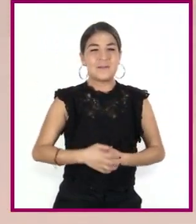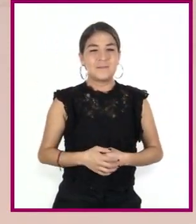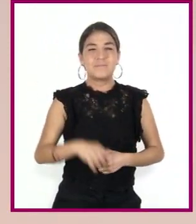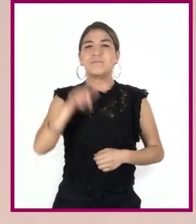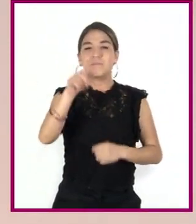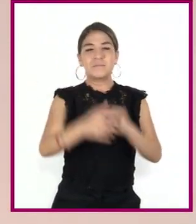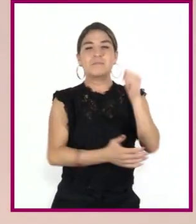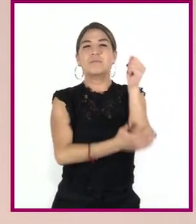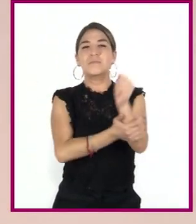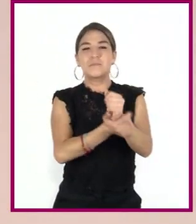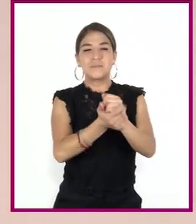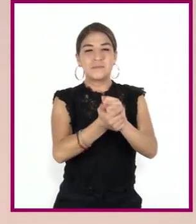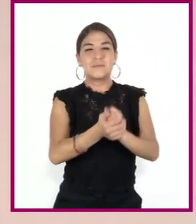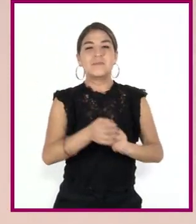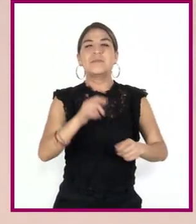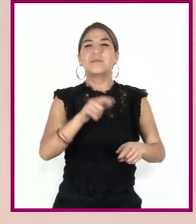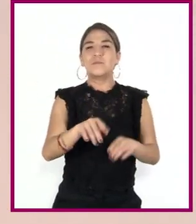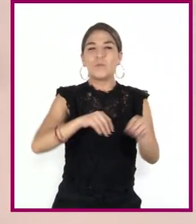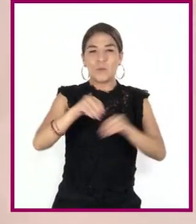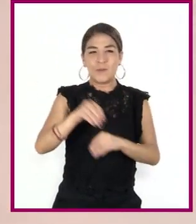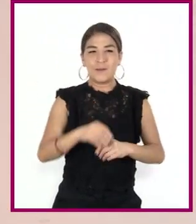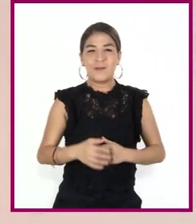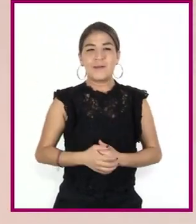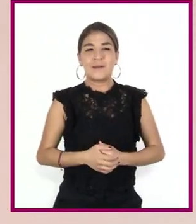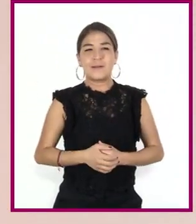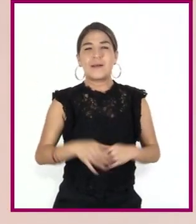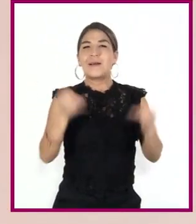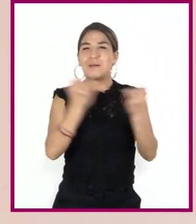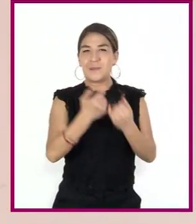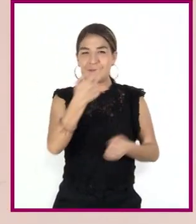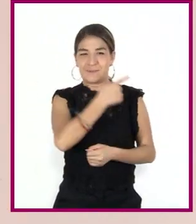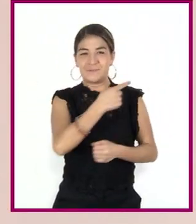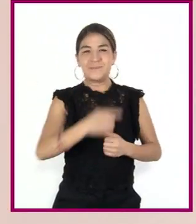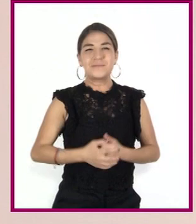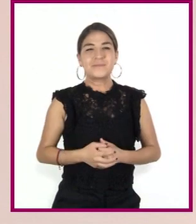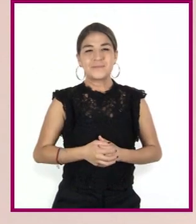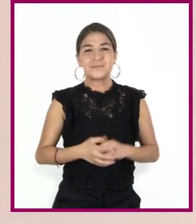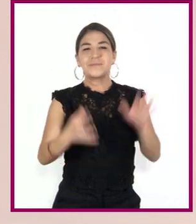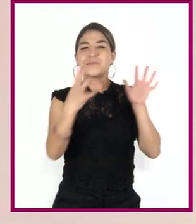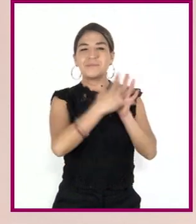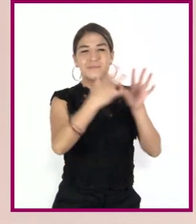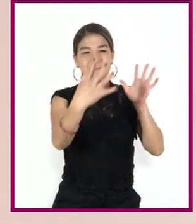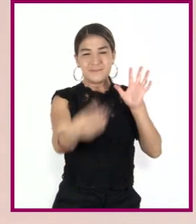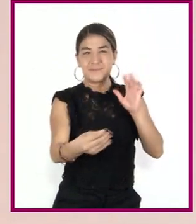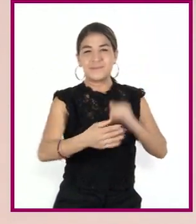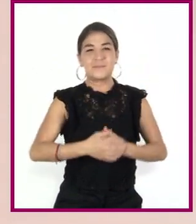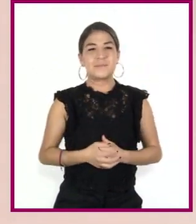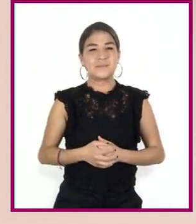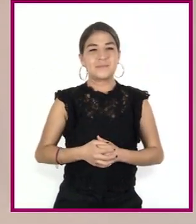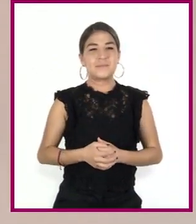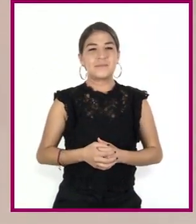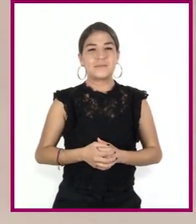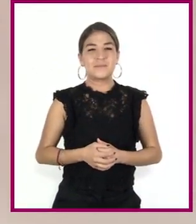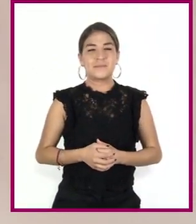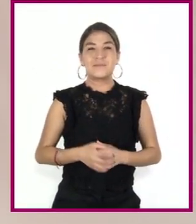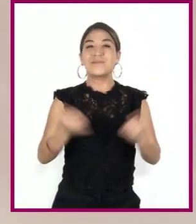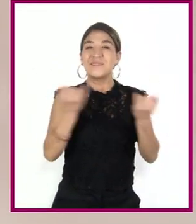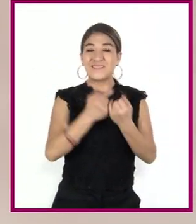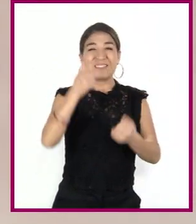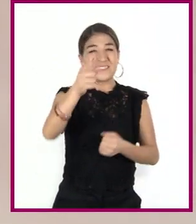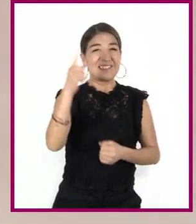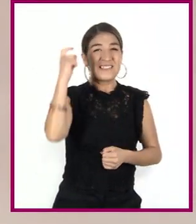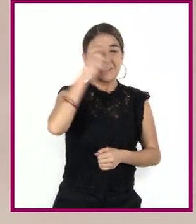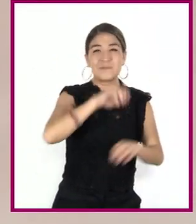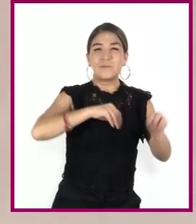plancha, pero vamos a hacer la flexión lateral. Lateral. De rodillas. Y lo mismo, si te cuesta